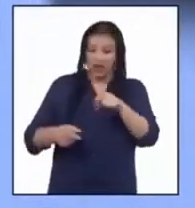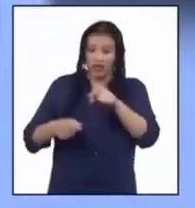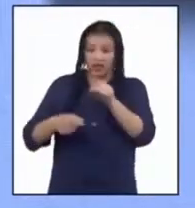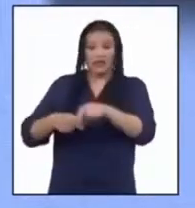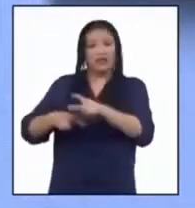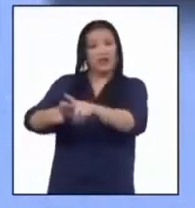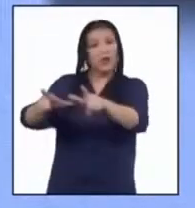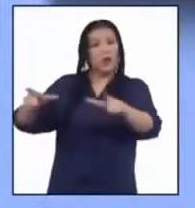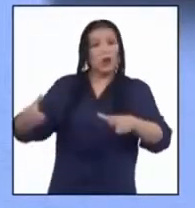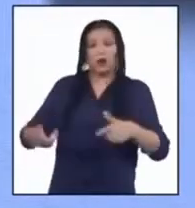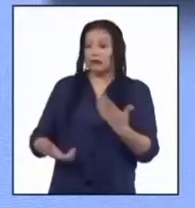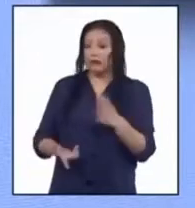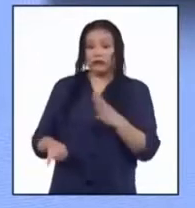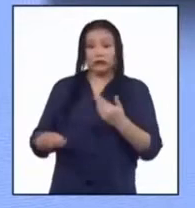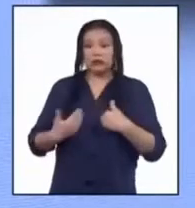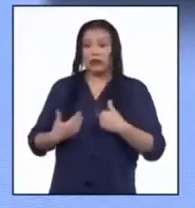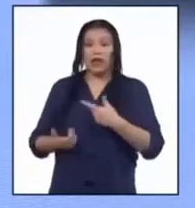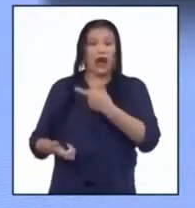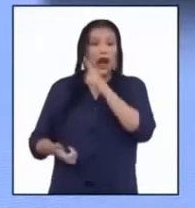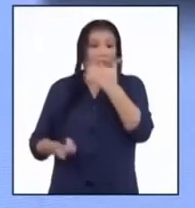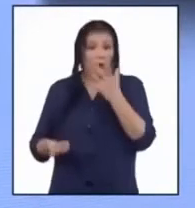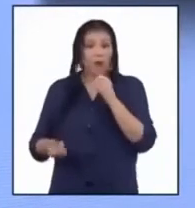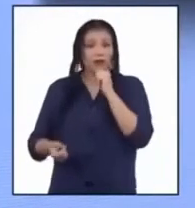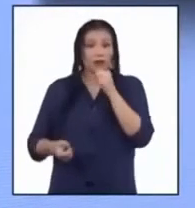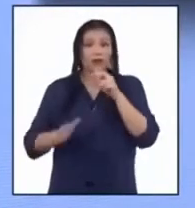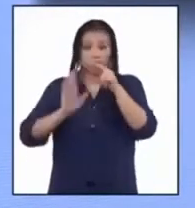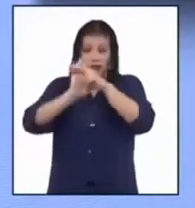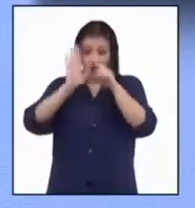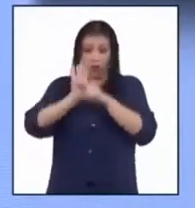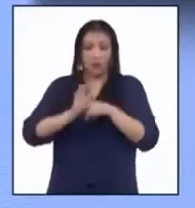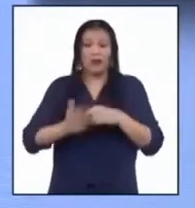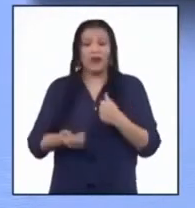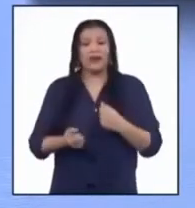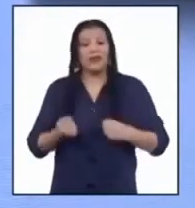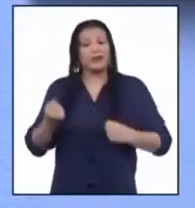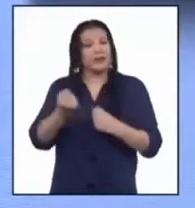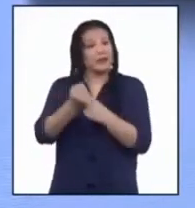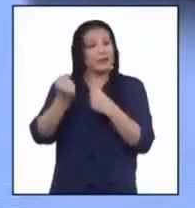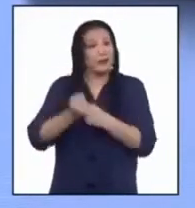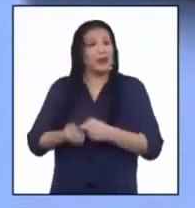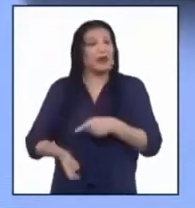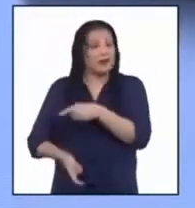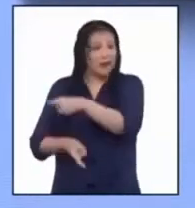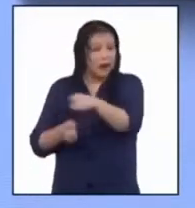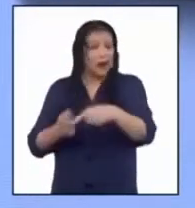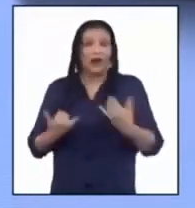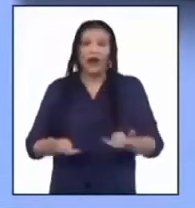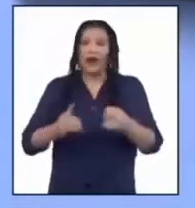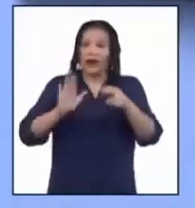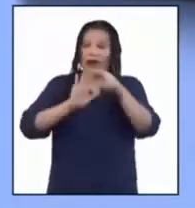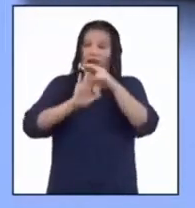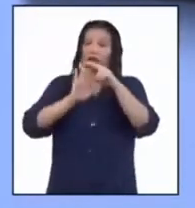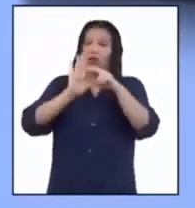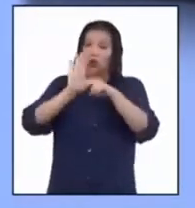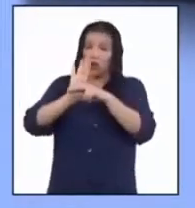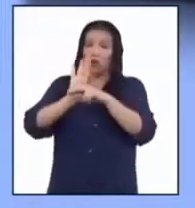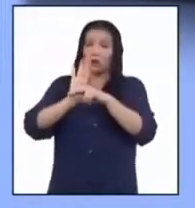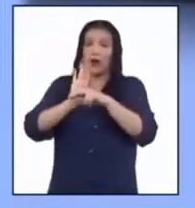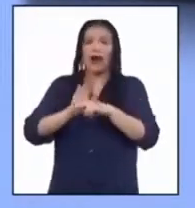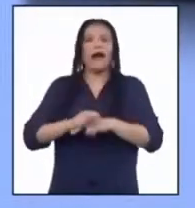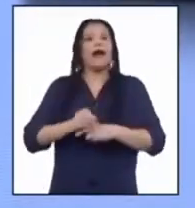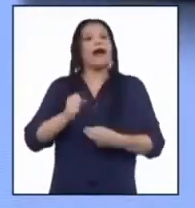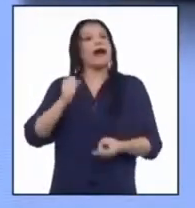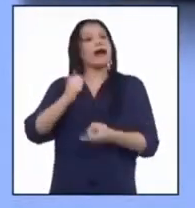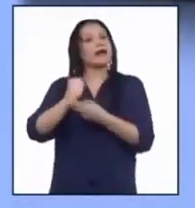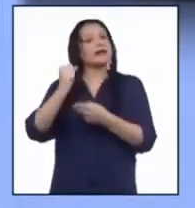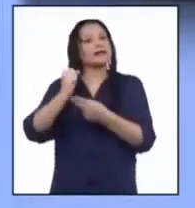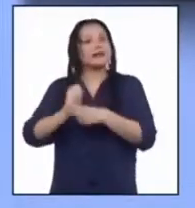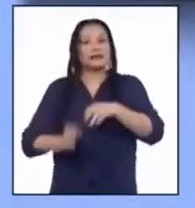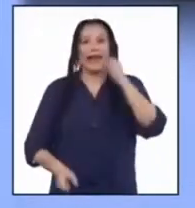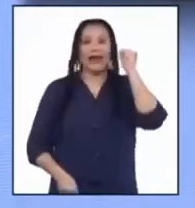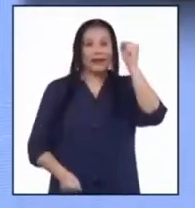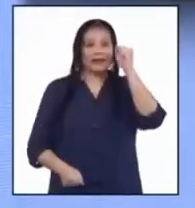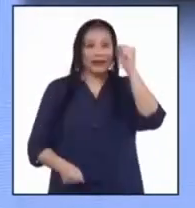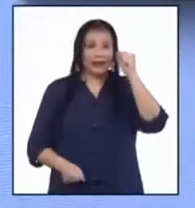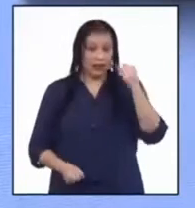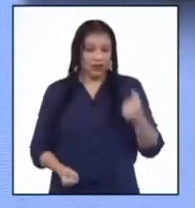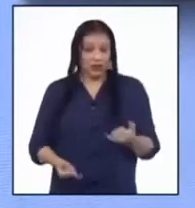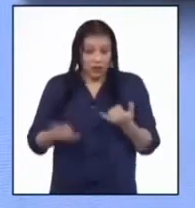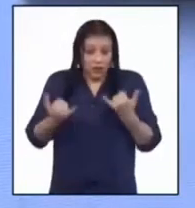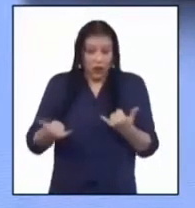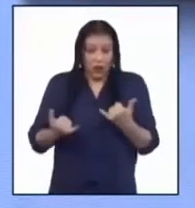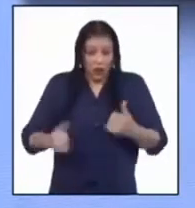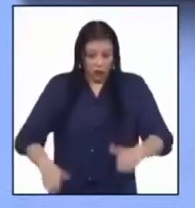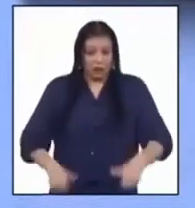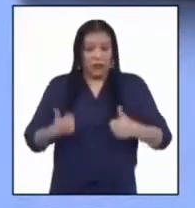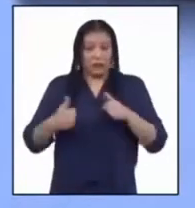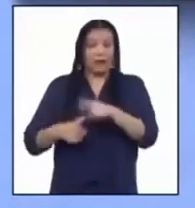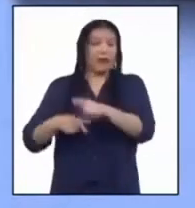provincia que tenía la necesidad de contar con agua potable. Y ahora la norma garantiza el derecho no solamente de los que hoy